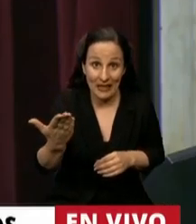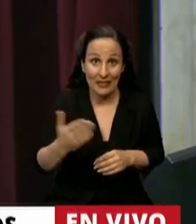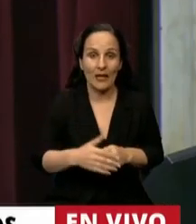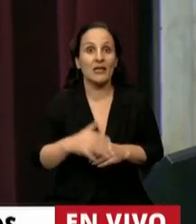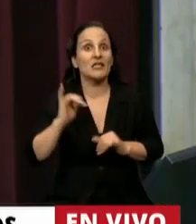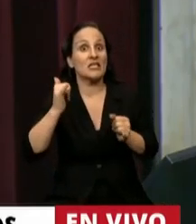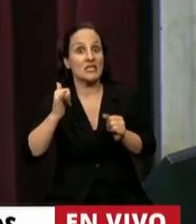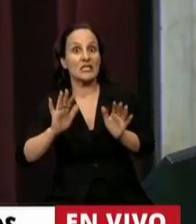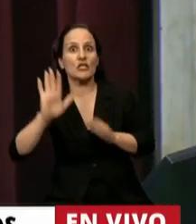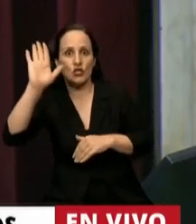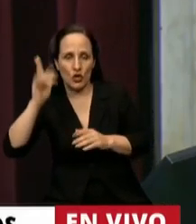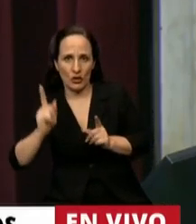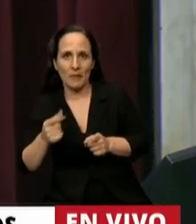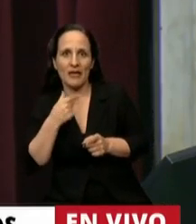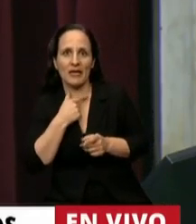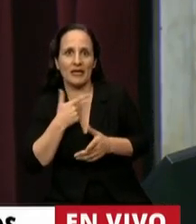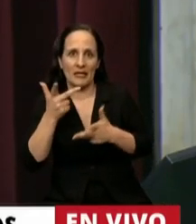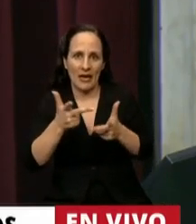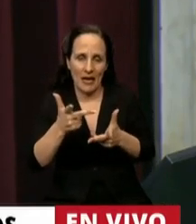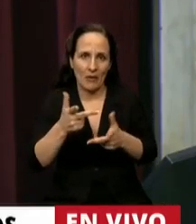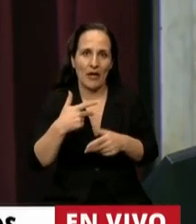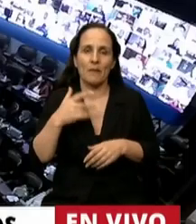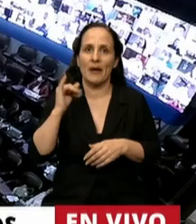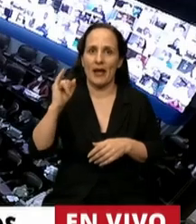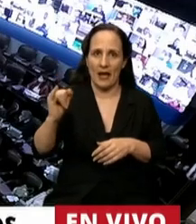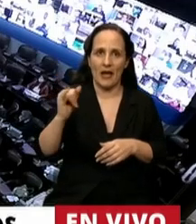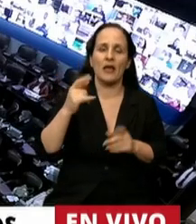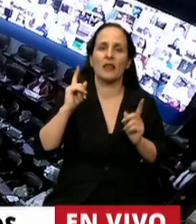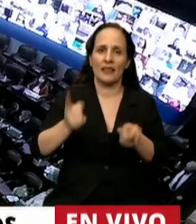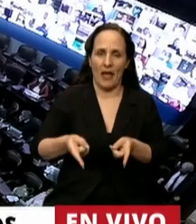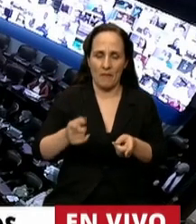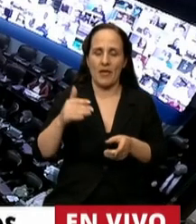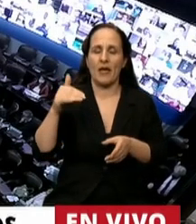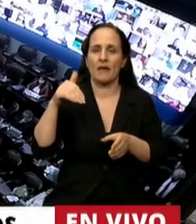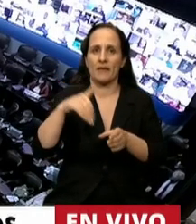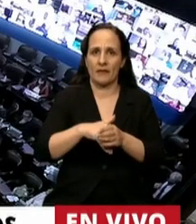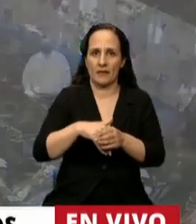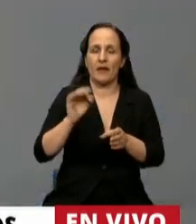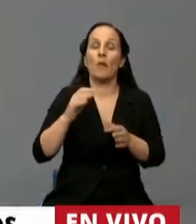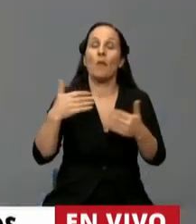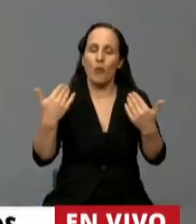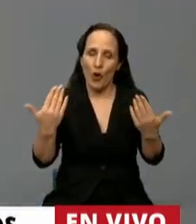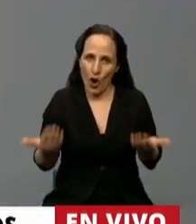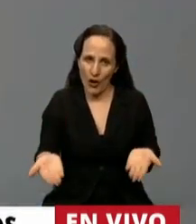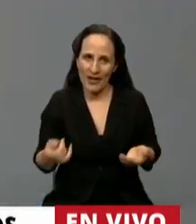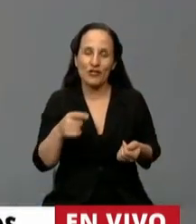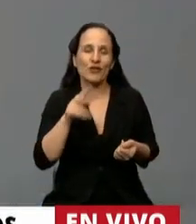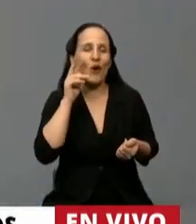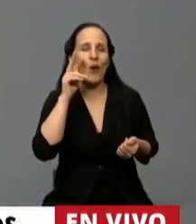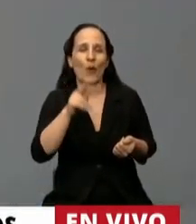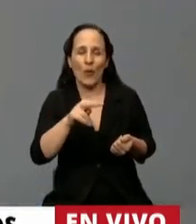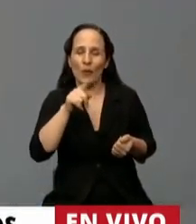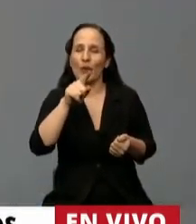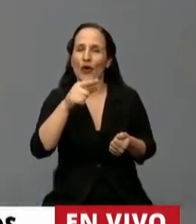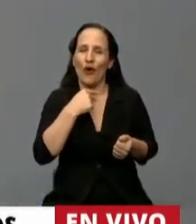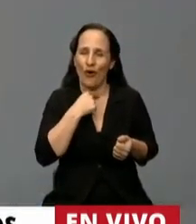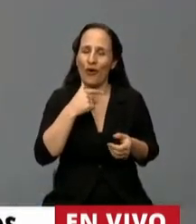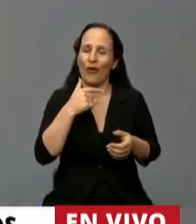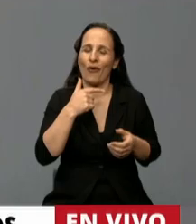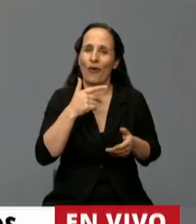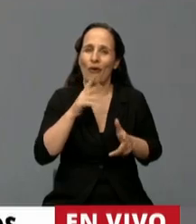yo también estaba pidiendo la palabra, presidente, para decir que también me abstenía. Precisamente, como le vi el signo de que usted también